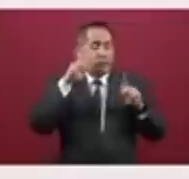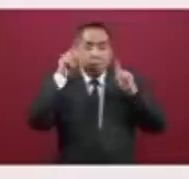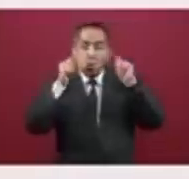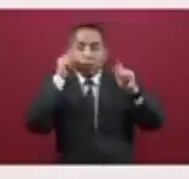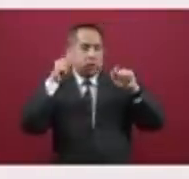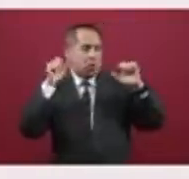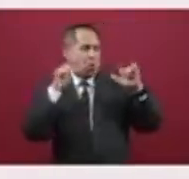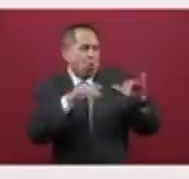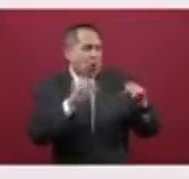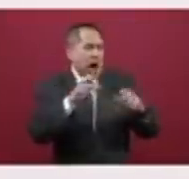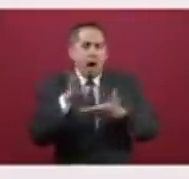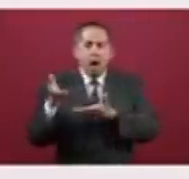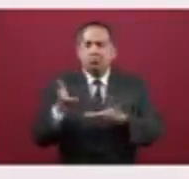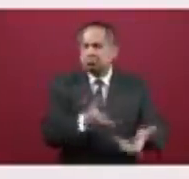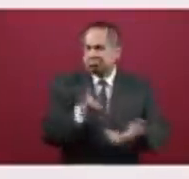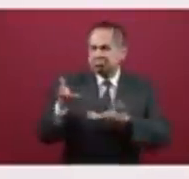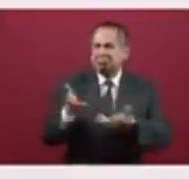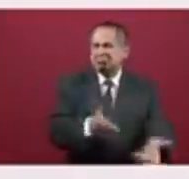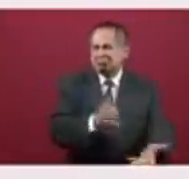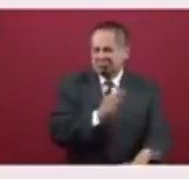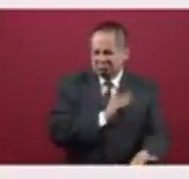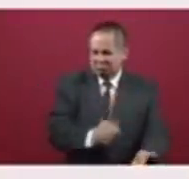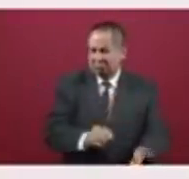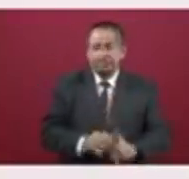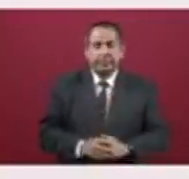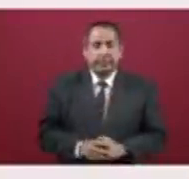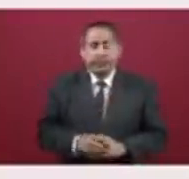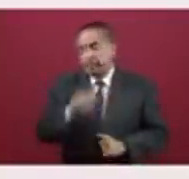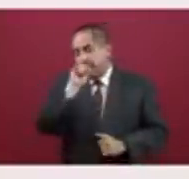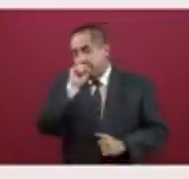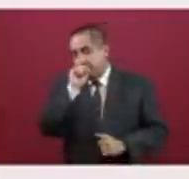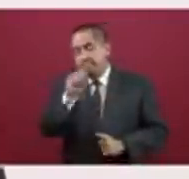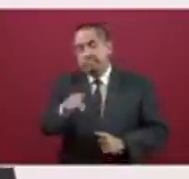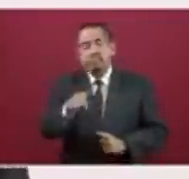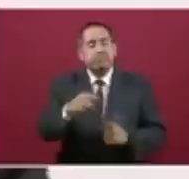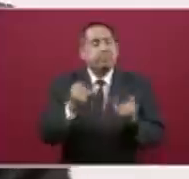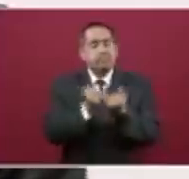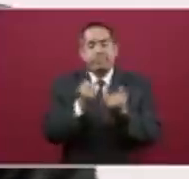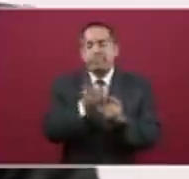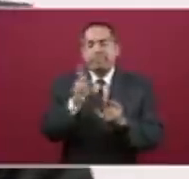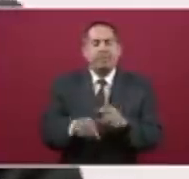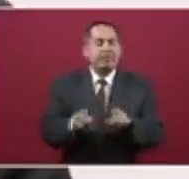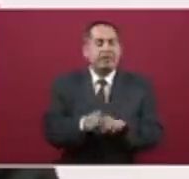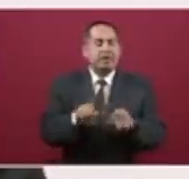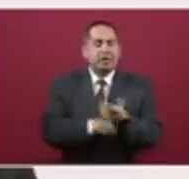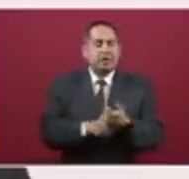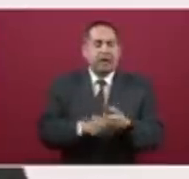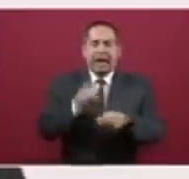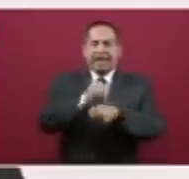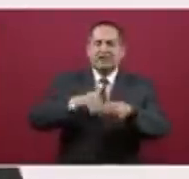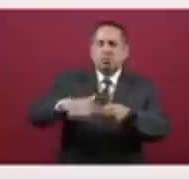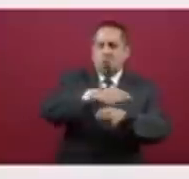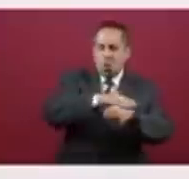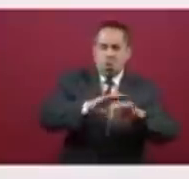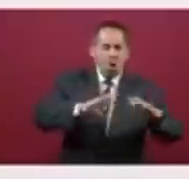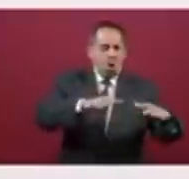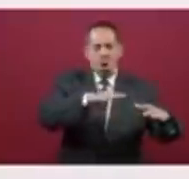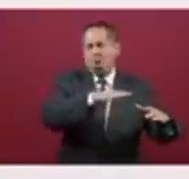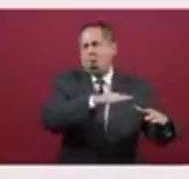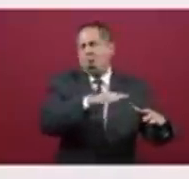lo mismo puedo decir el desarrollo integral del istmo de tehuantepec